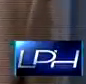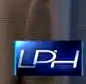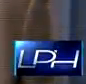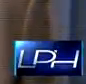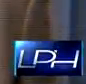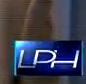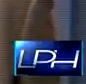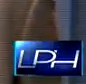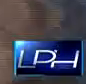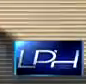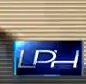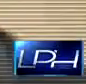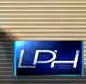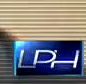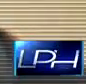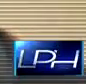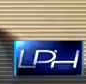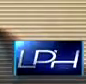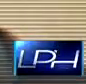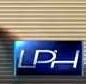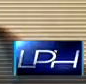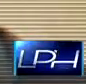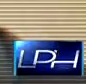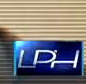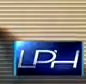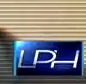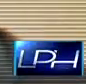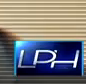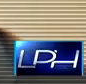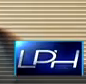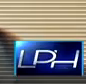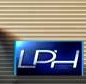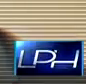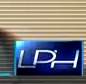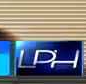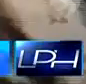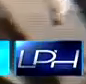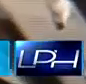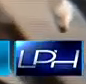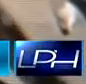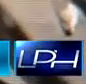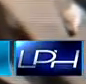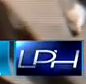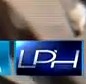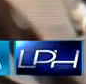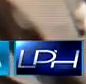nuestra fuerte preocupación de que Venezuela no se cumplía con las prácticas básicas de la democracia.